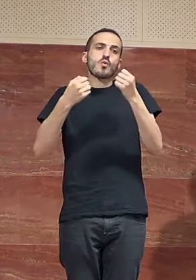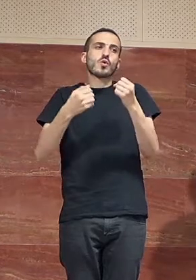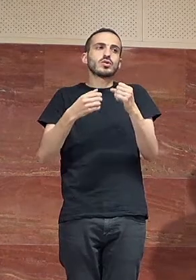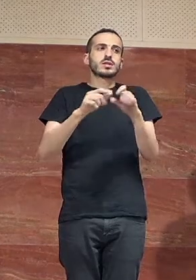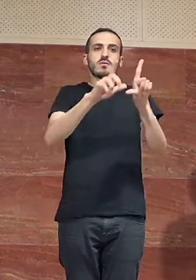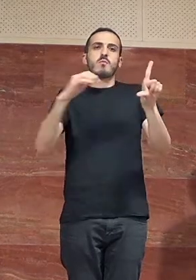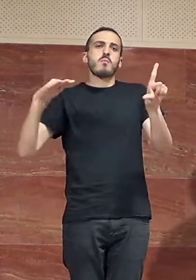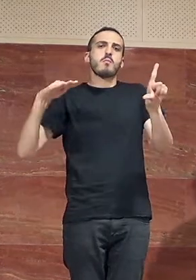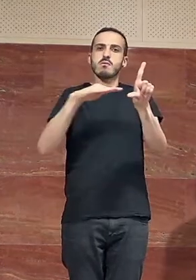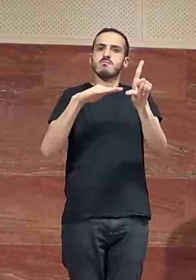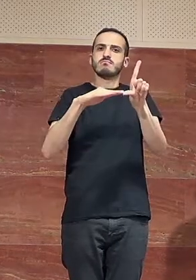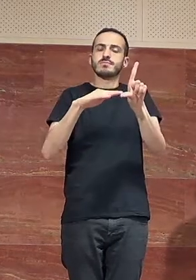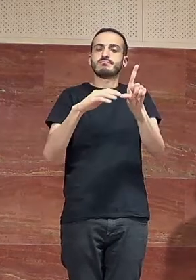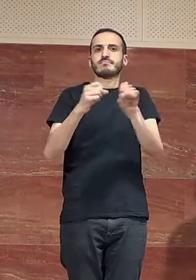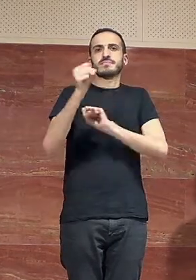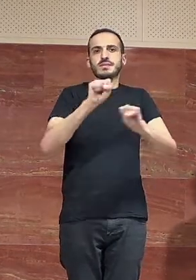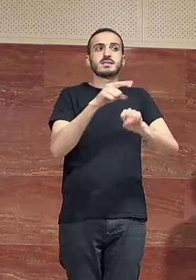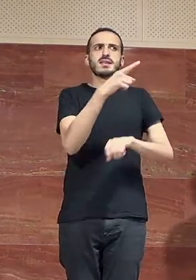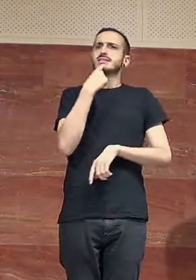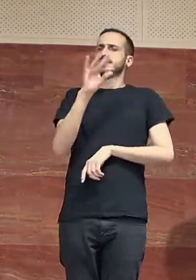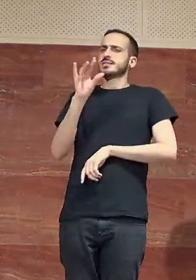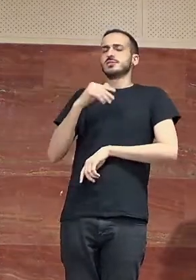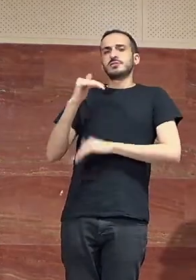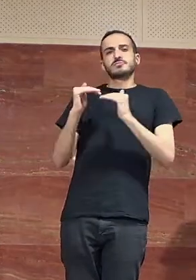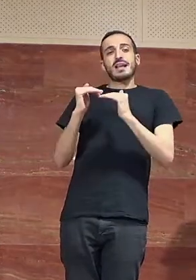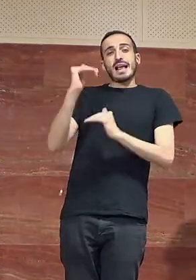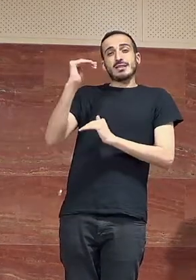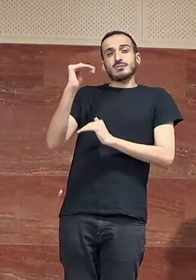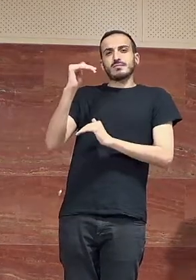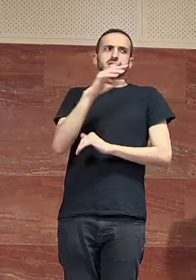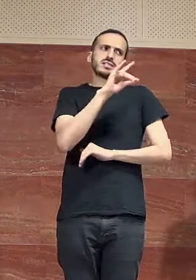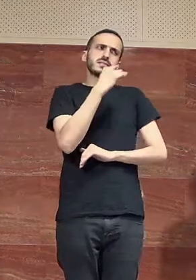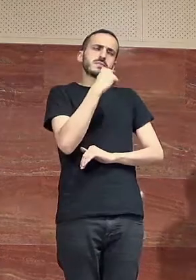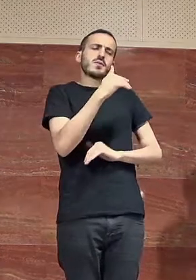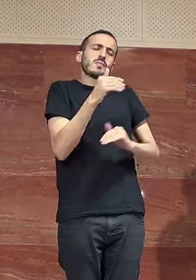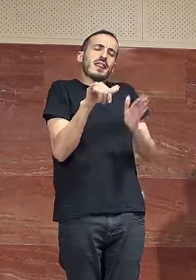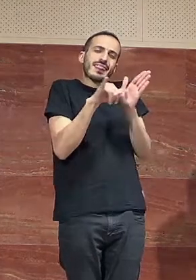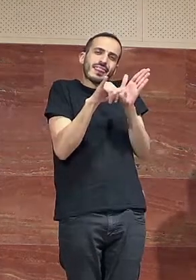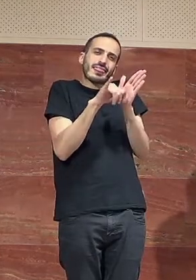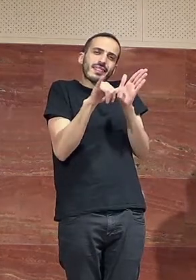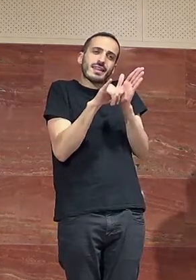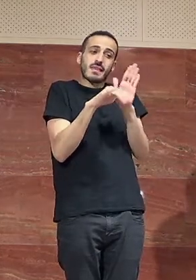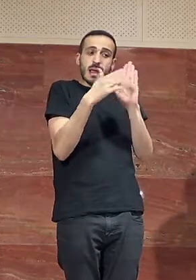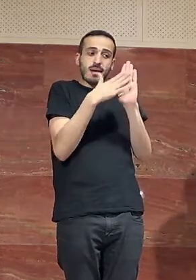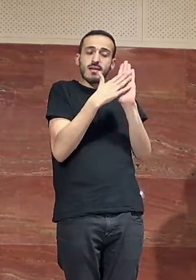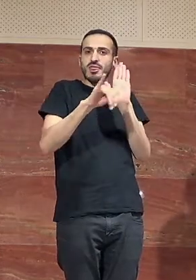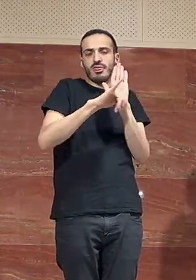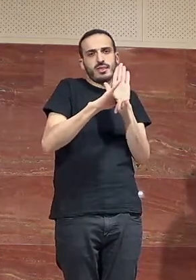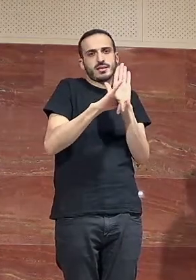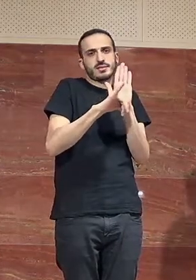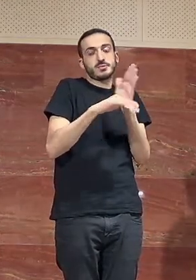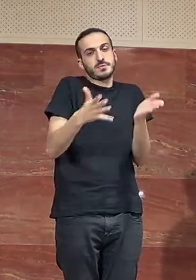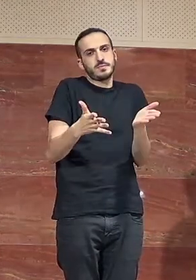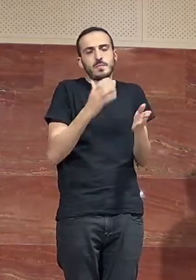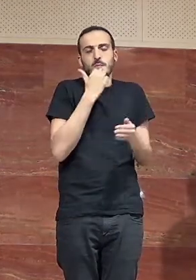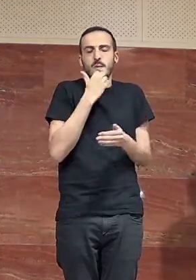continua. Ya, pero están justo más pegados a la fachada, es decir, que es el elemento de referencia que utilizan, por ejemplo, las personas